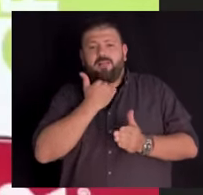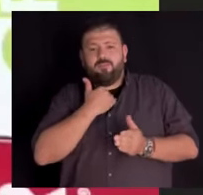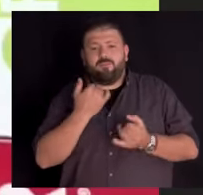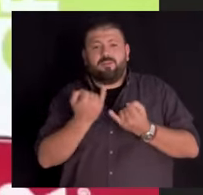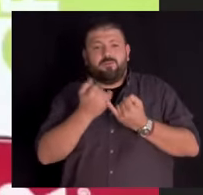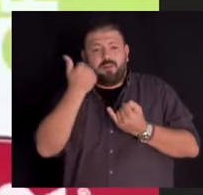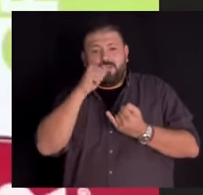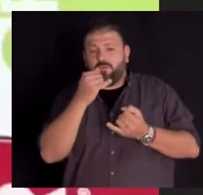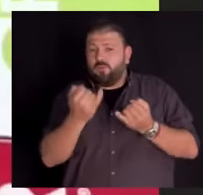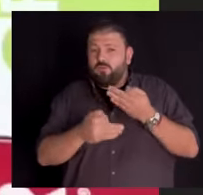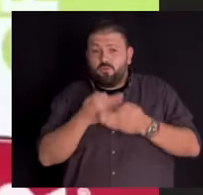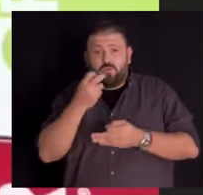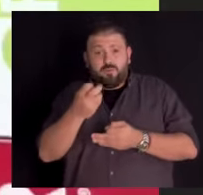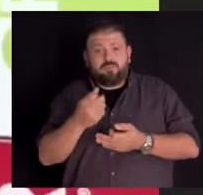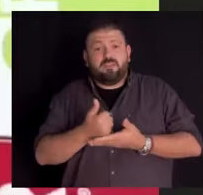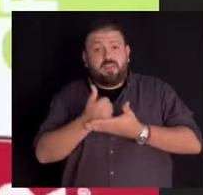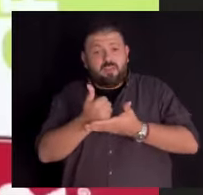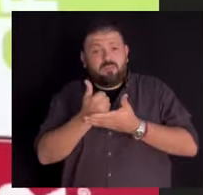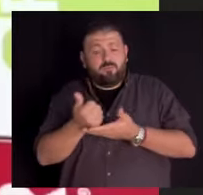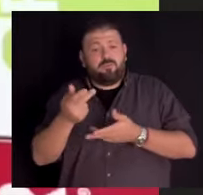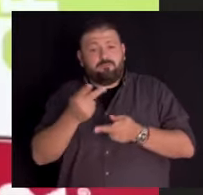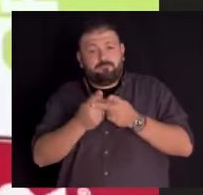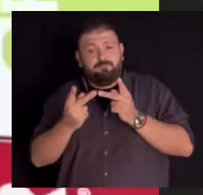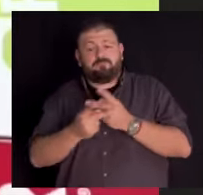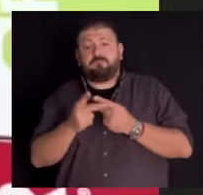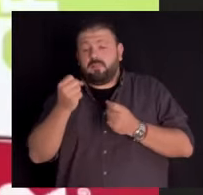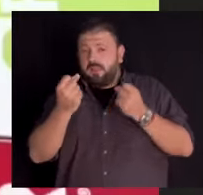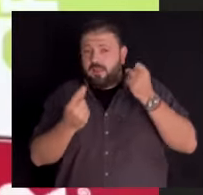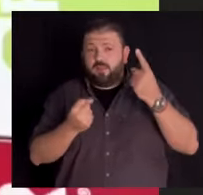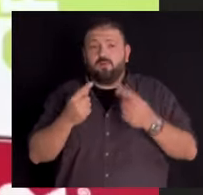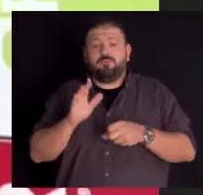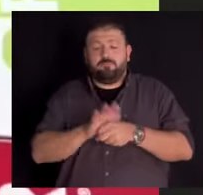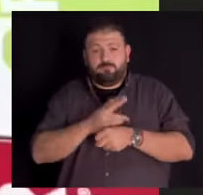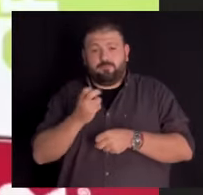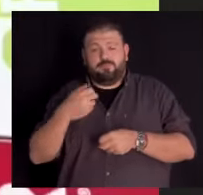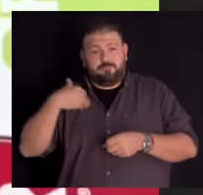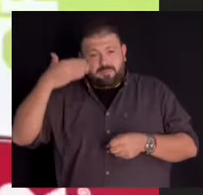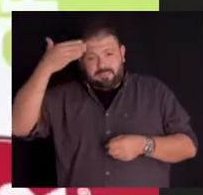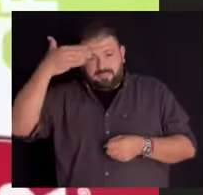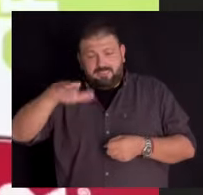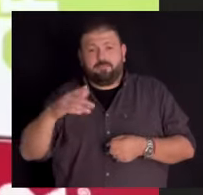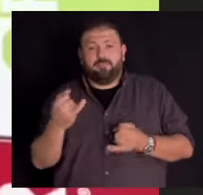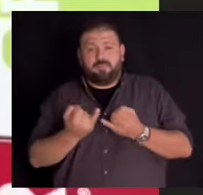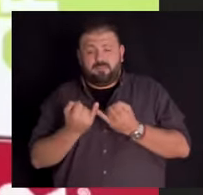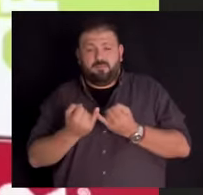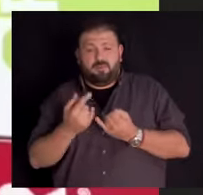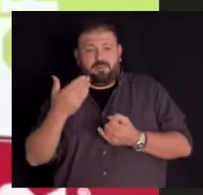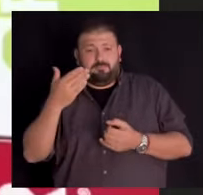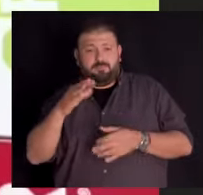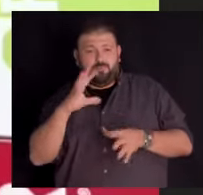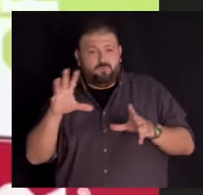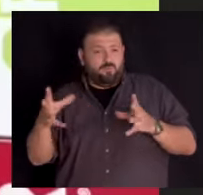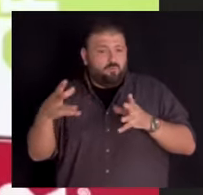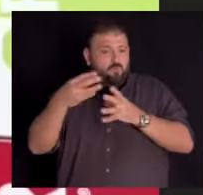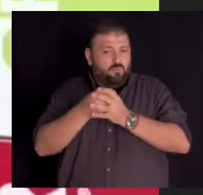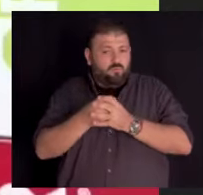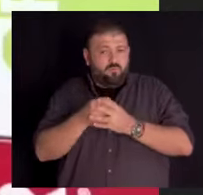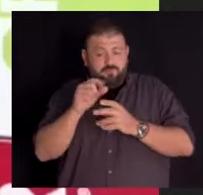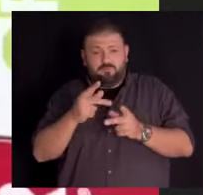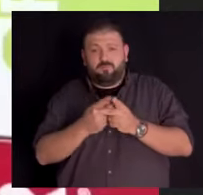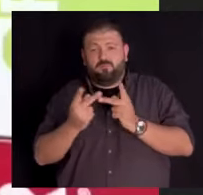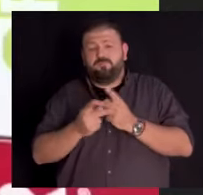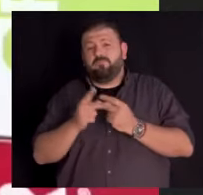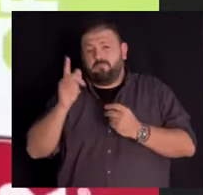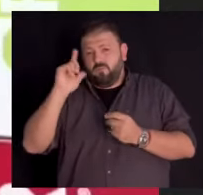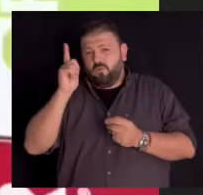bueno, esas son algunas de las interacciones, por no decir que interactúa con todo, pero esperemos que les hayan